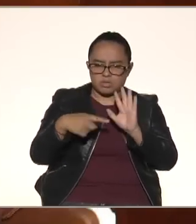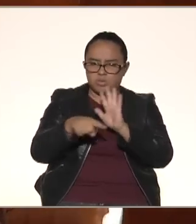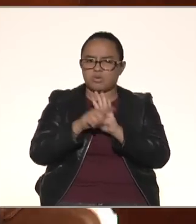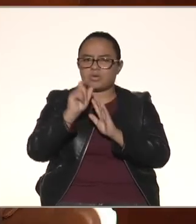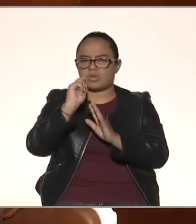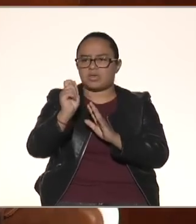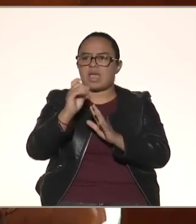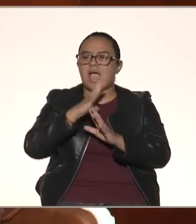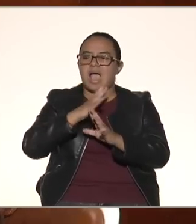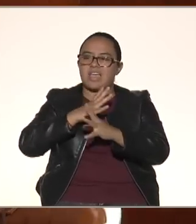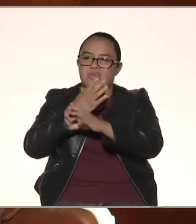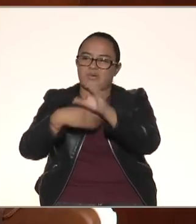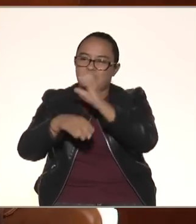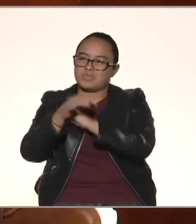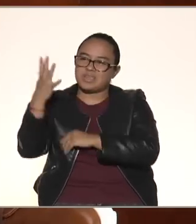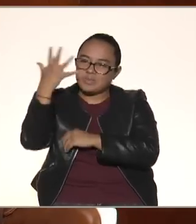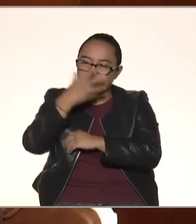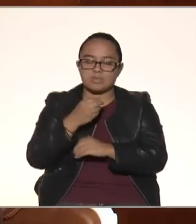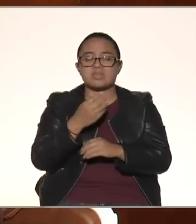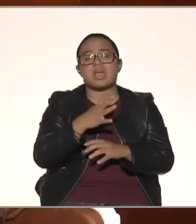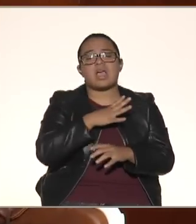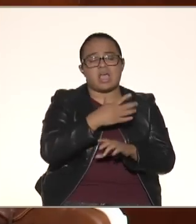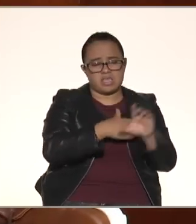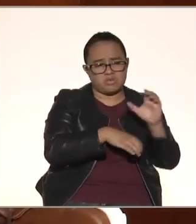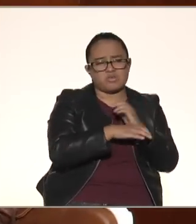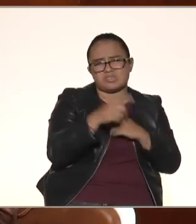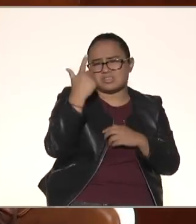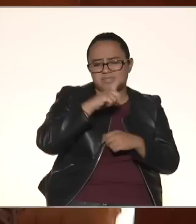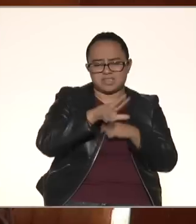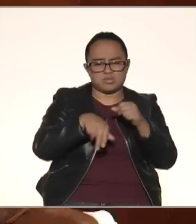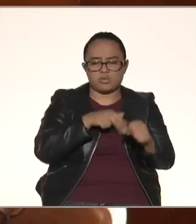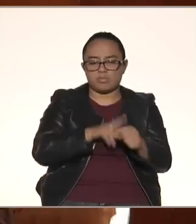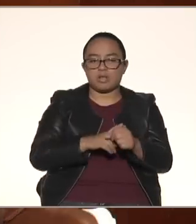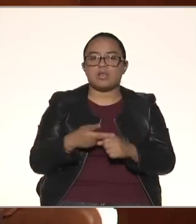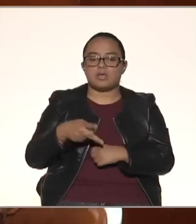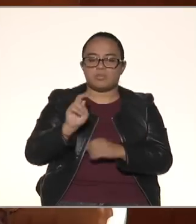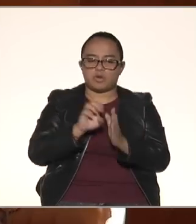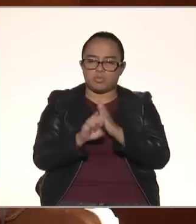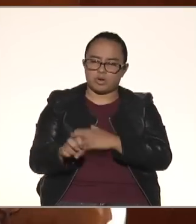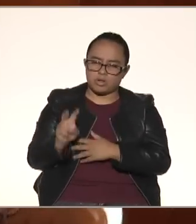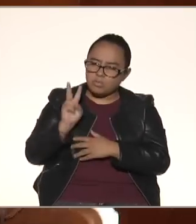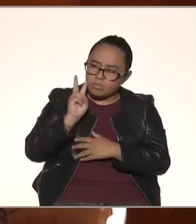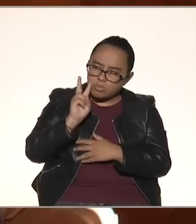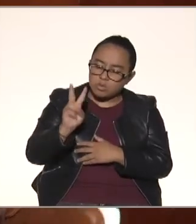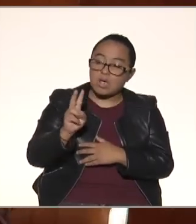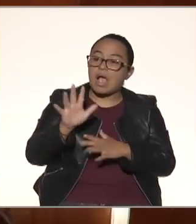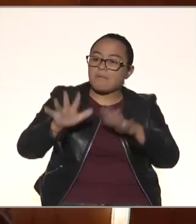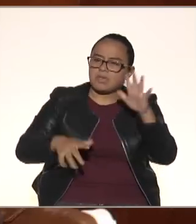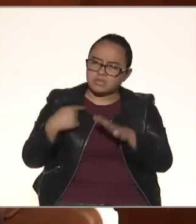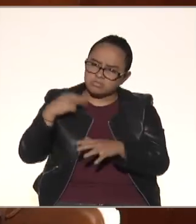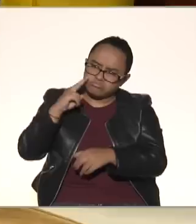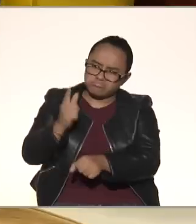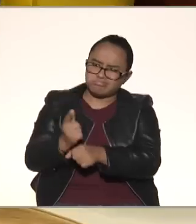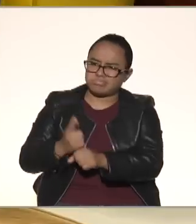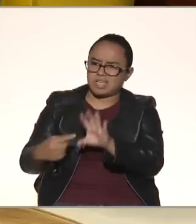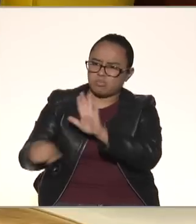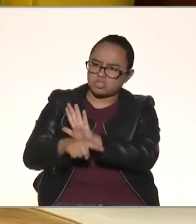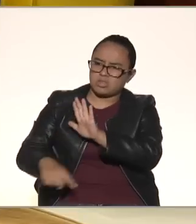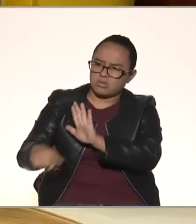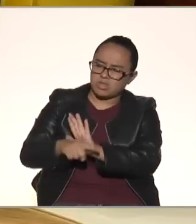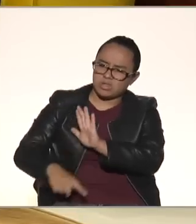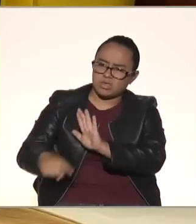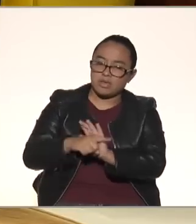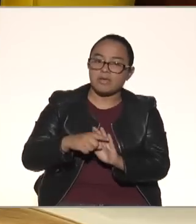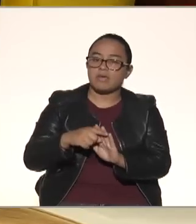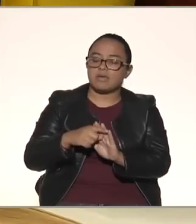conjunto de luz y sombra. Entonces, de pronto, pues sí podemos fijarnos, irnos más al pesimismo y fijarnos en el punto